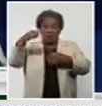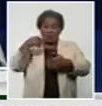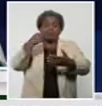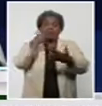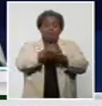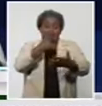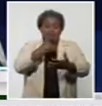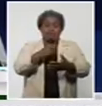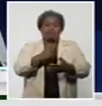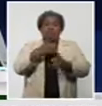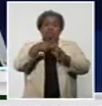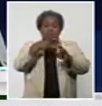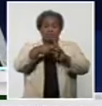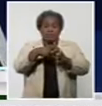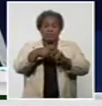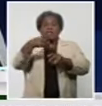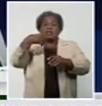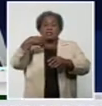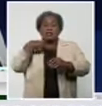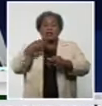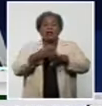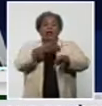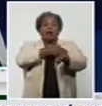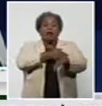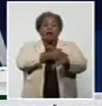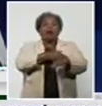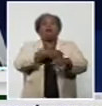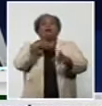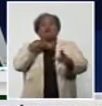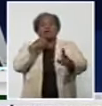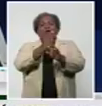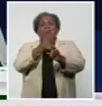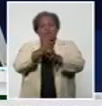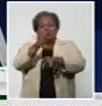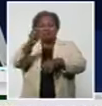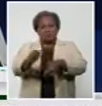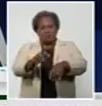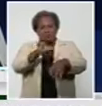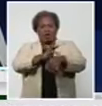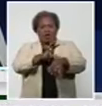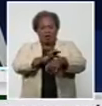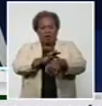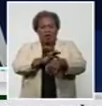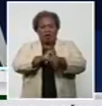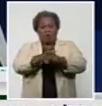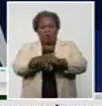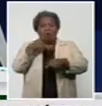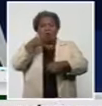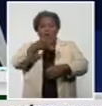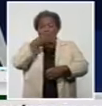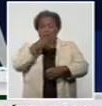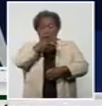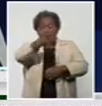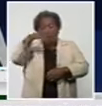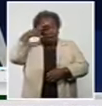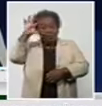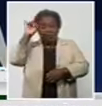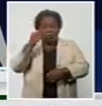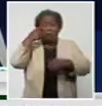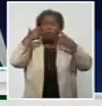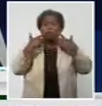como antecedente haber sido contacto de un caso confirmado. Lo resalto para darnos cuenta de la